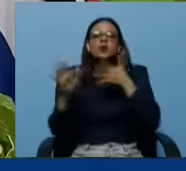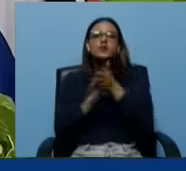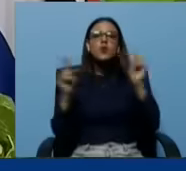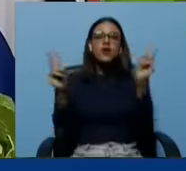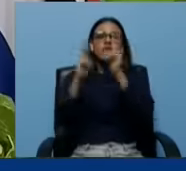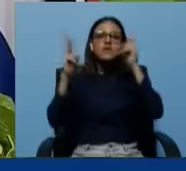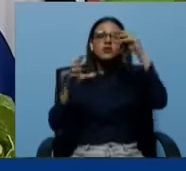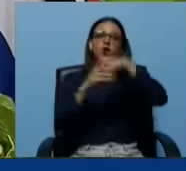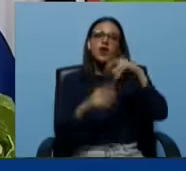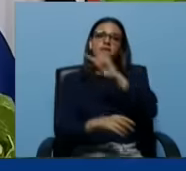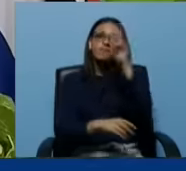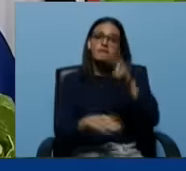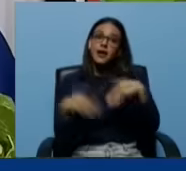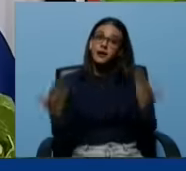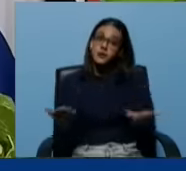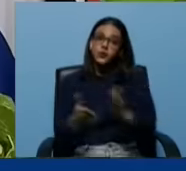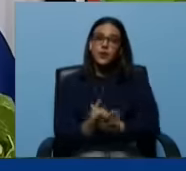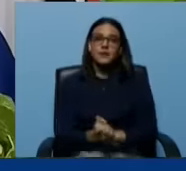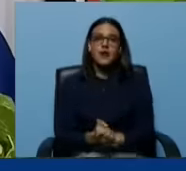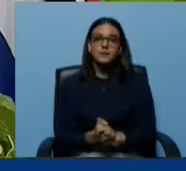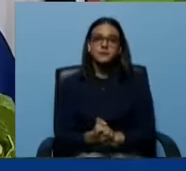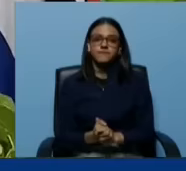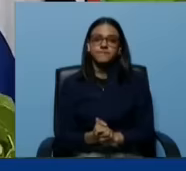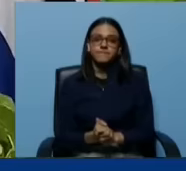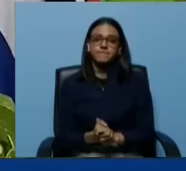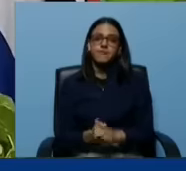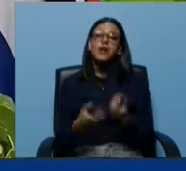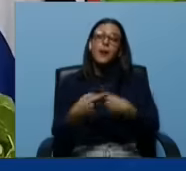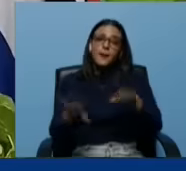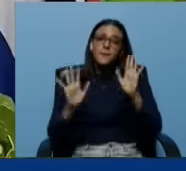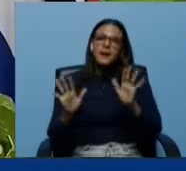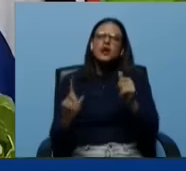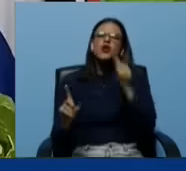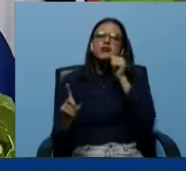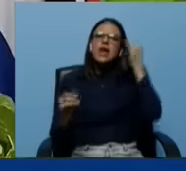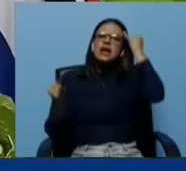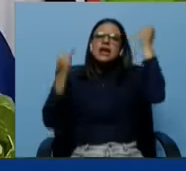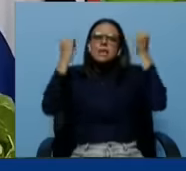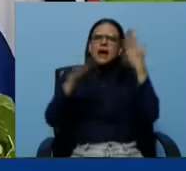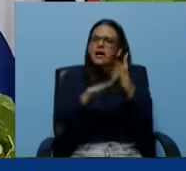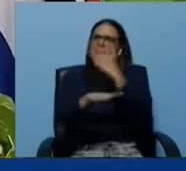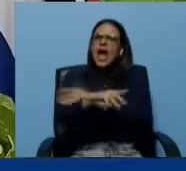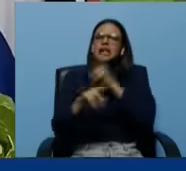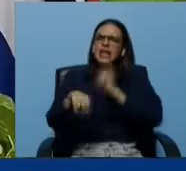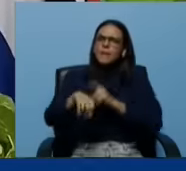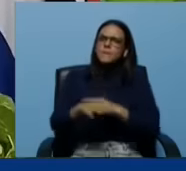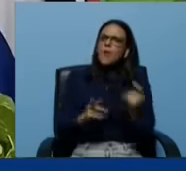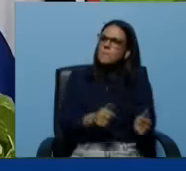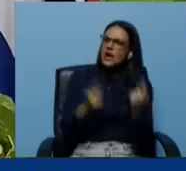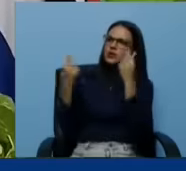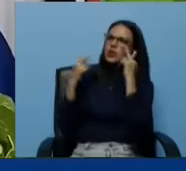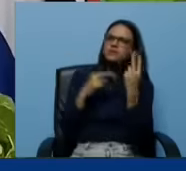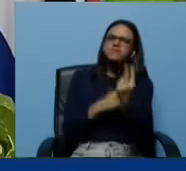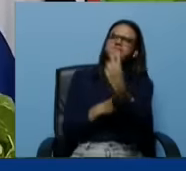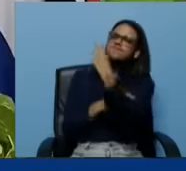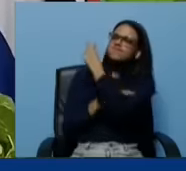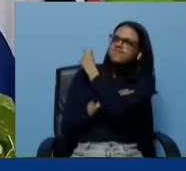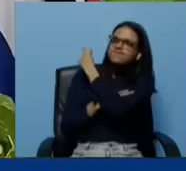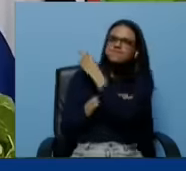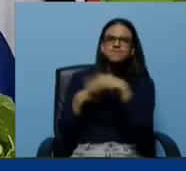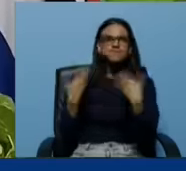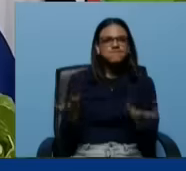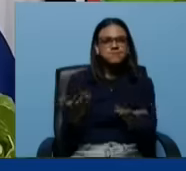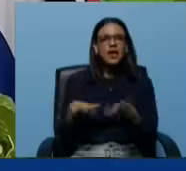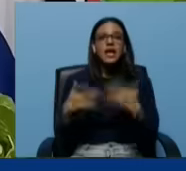Pero, ¿quién se puede imaginar en ese momento de esa gran victoria que